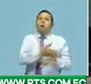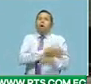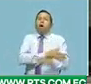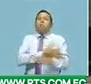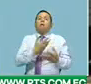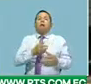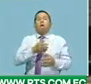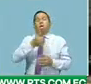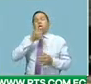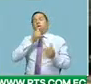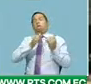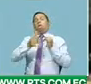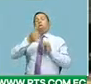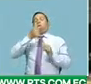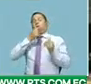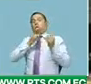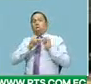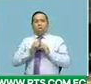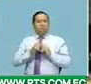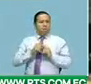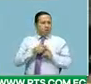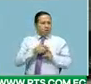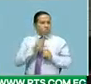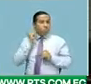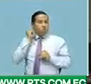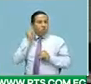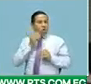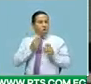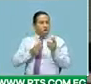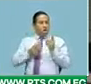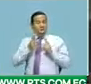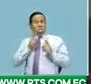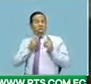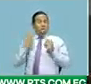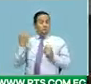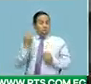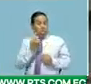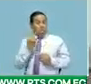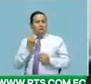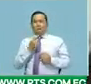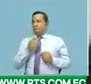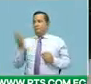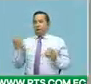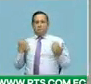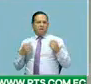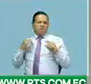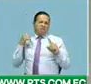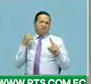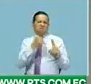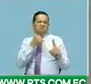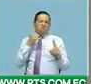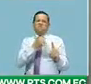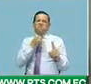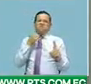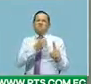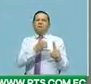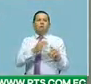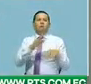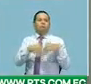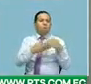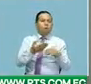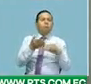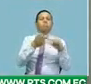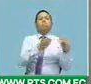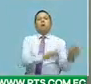gramos de alcohol ahí fue cuando los acusados aprovecharon para abusar ella y falleció en un inicio se había dicho que la muerte de nicole fue natural